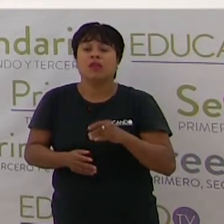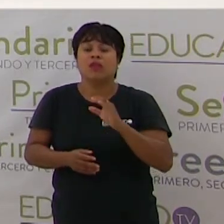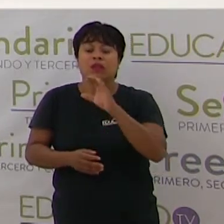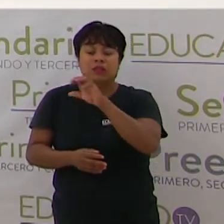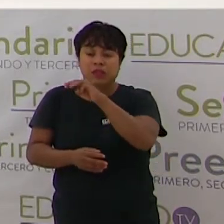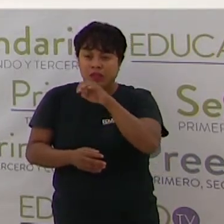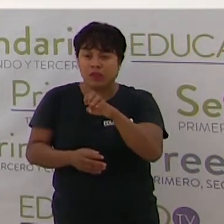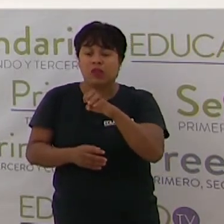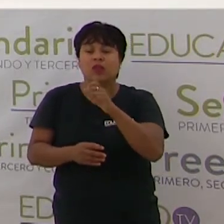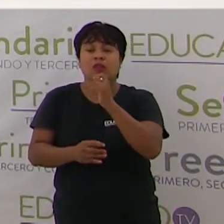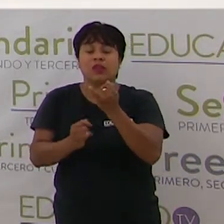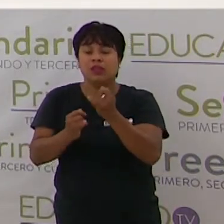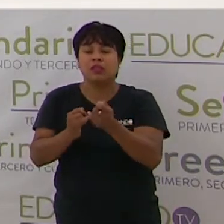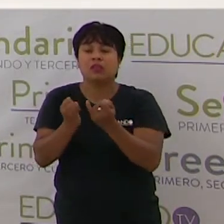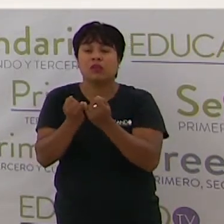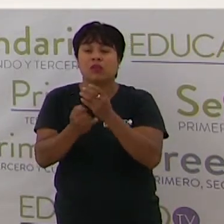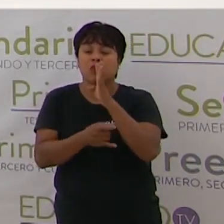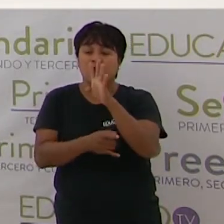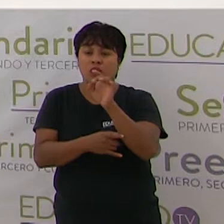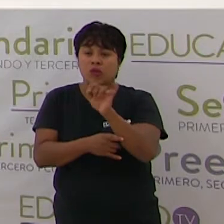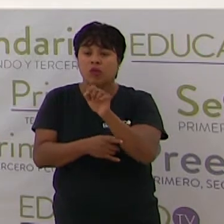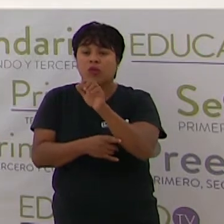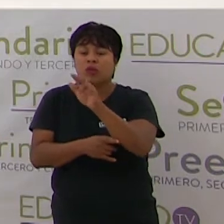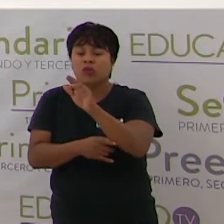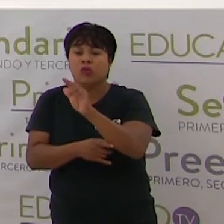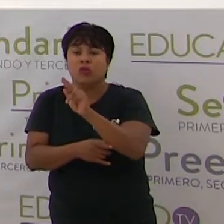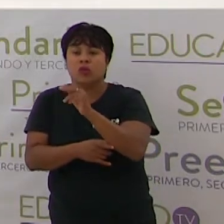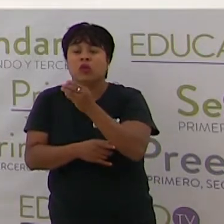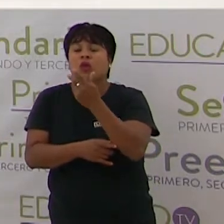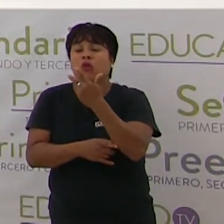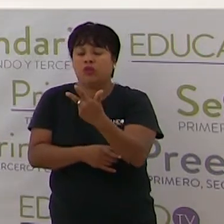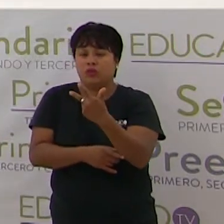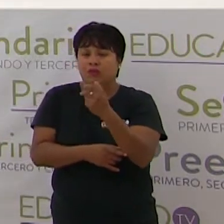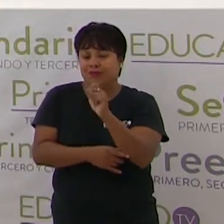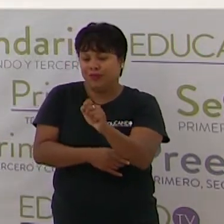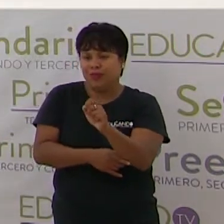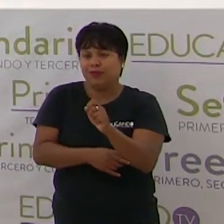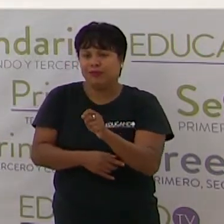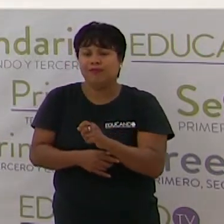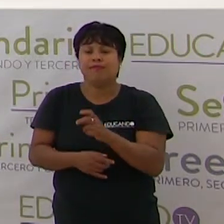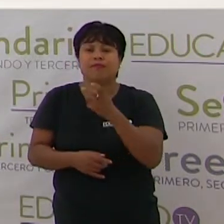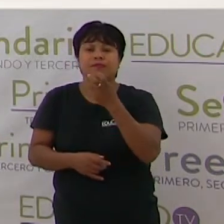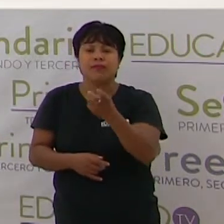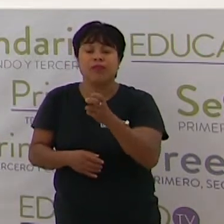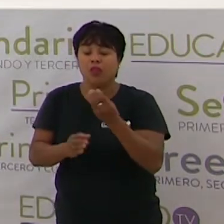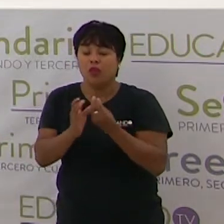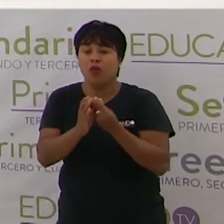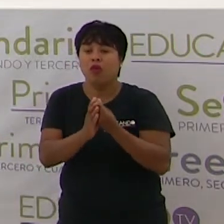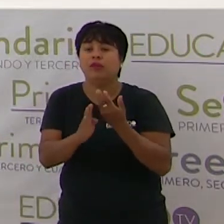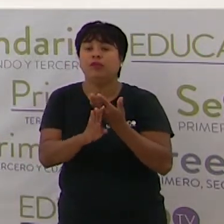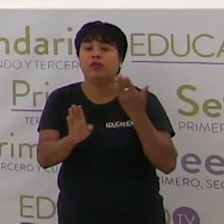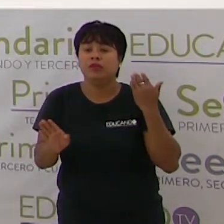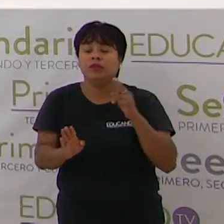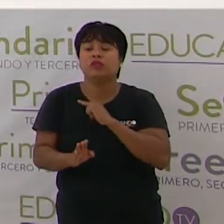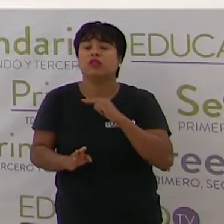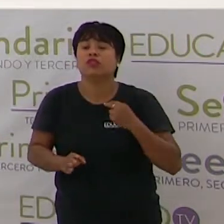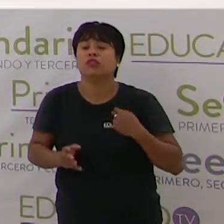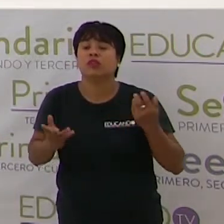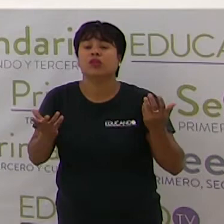centímetros cúbicos sobre 4.188.8 centímetros cúbicos. Y también en la sesión pasada hicimos lo que